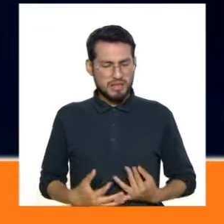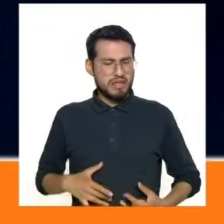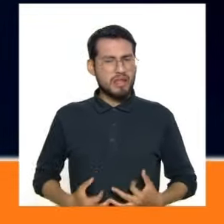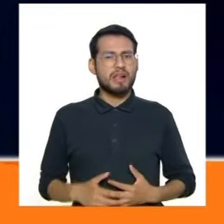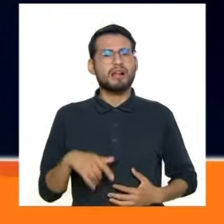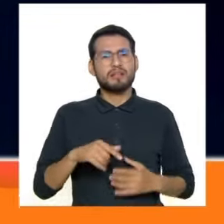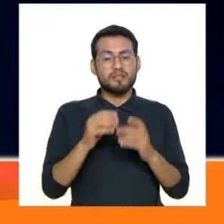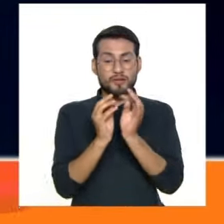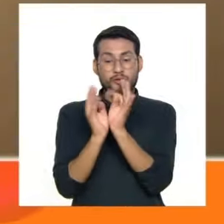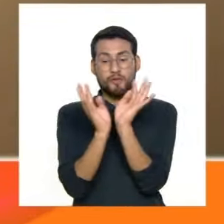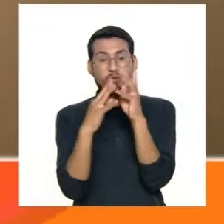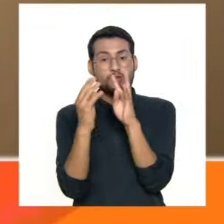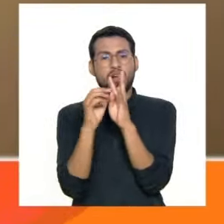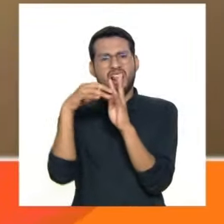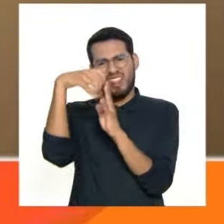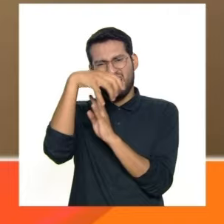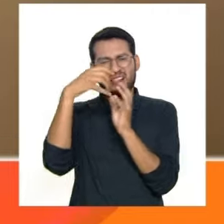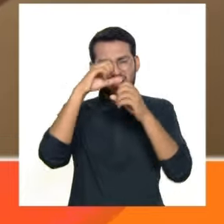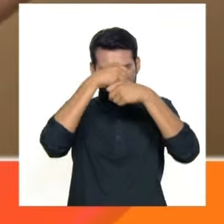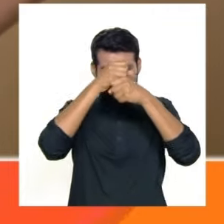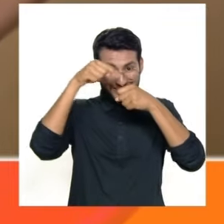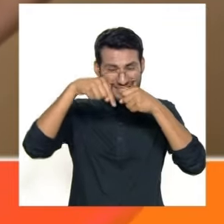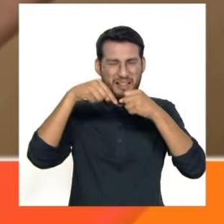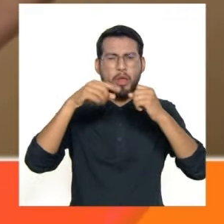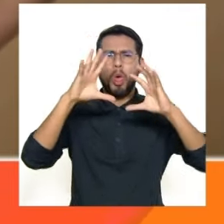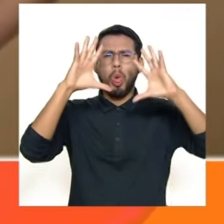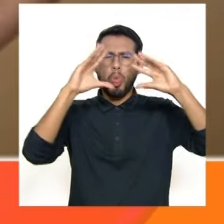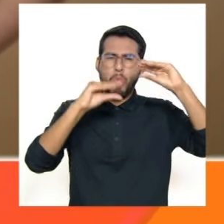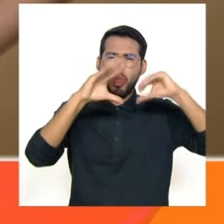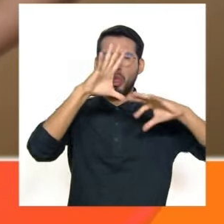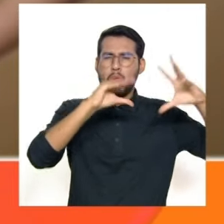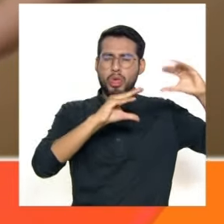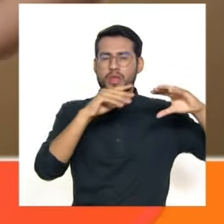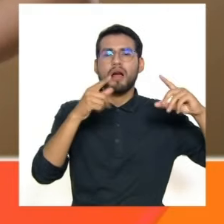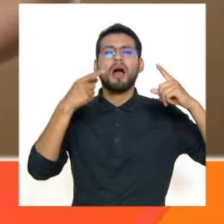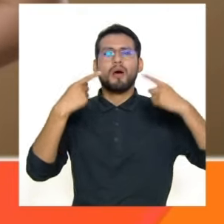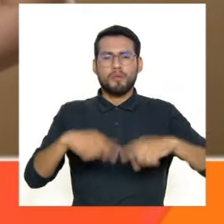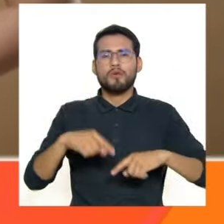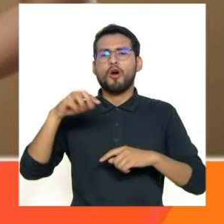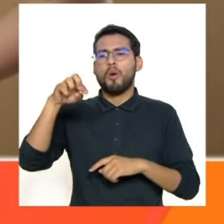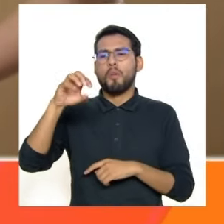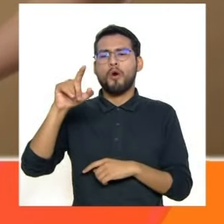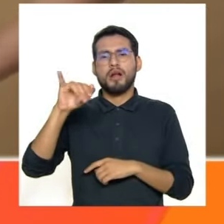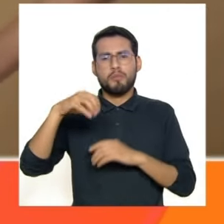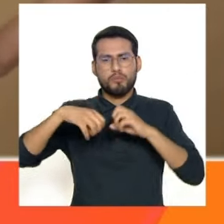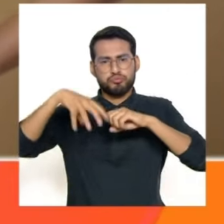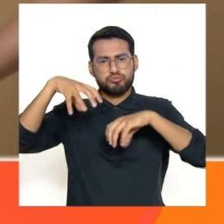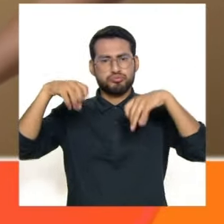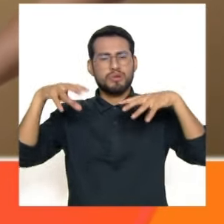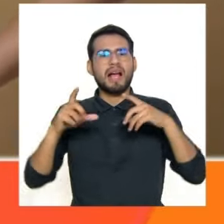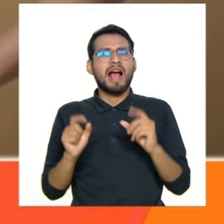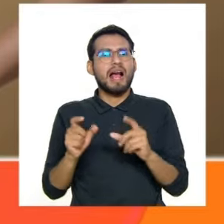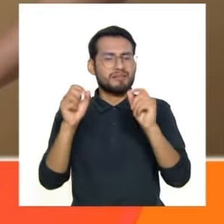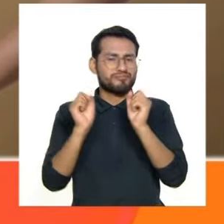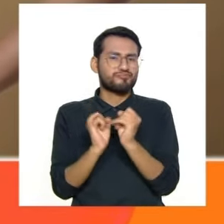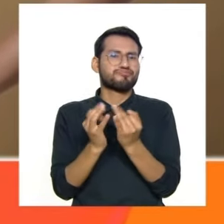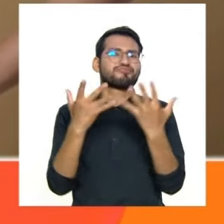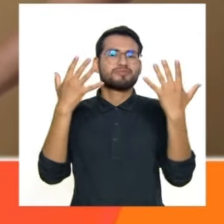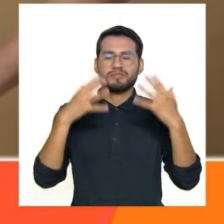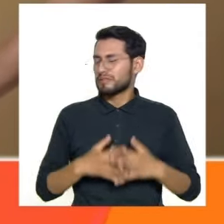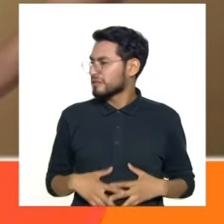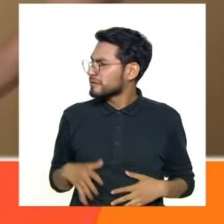propugna una serie de cambios que también generan la aparición de pólipos y cáncer no doctor y cuáles son los síntomas del